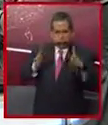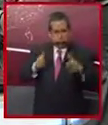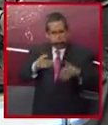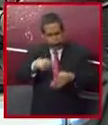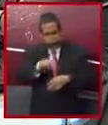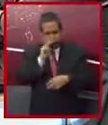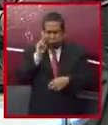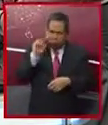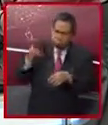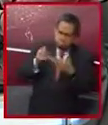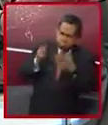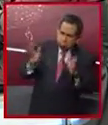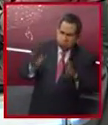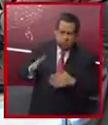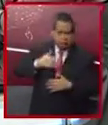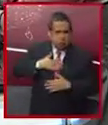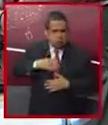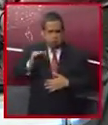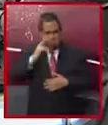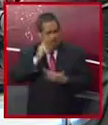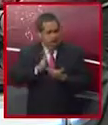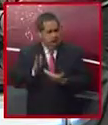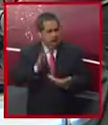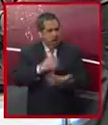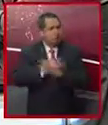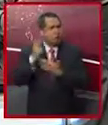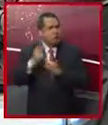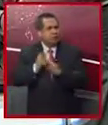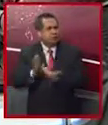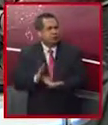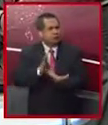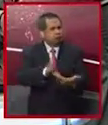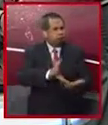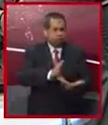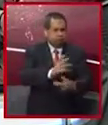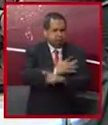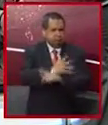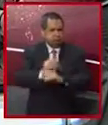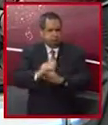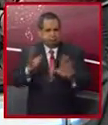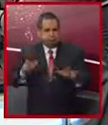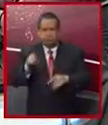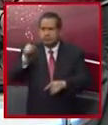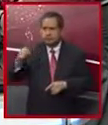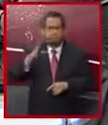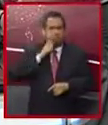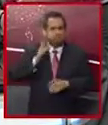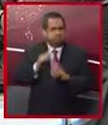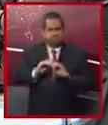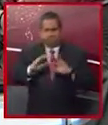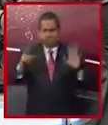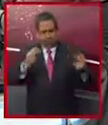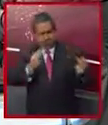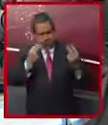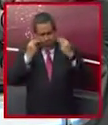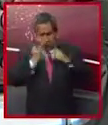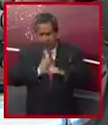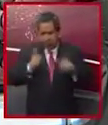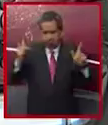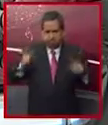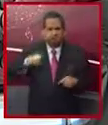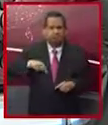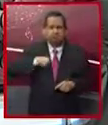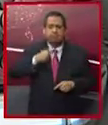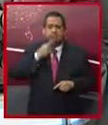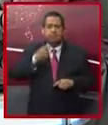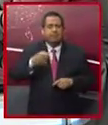del Parlamento abierto, ha sido Movimiento Ciudadano. Hemos sido proactivos en temas de transparencia de la propia Cámara de Diputados y sobre todo de lo que nosotros hemos